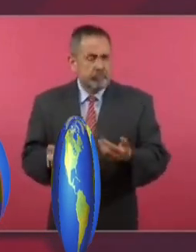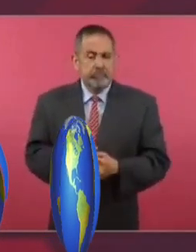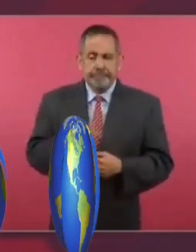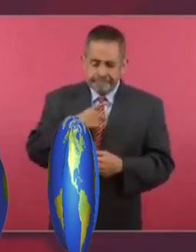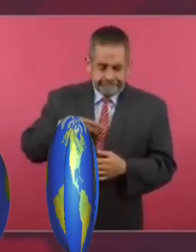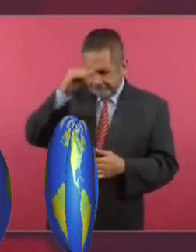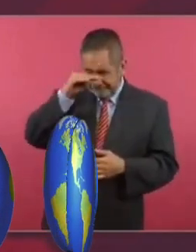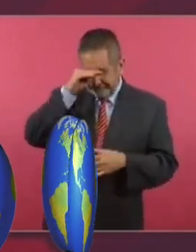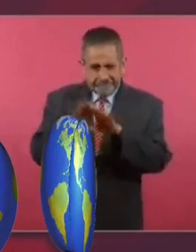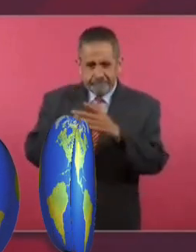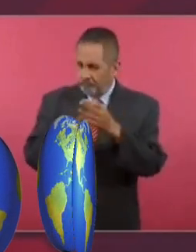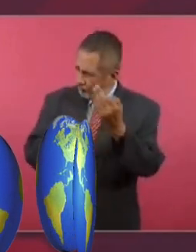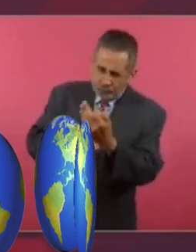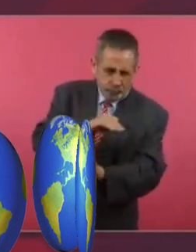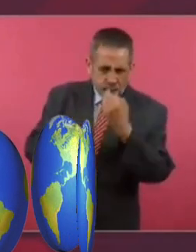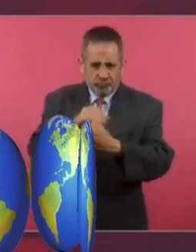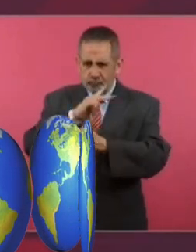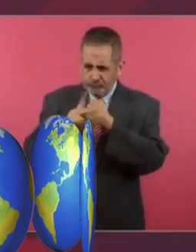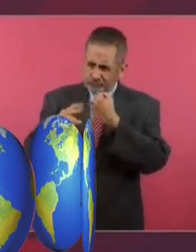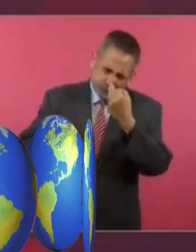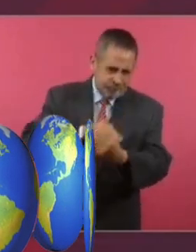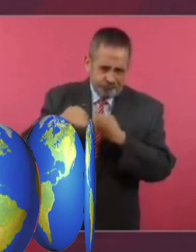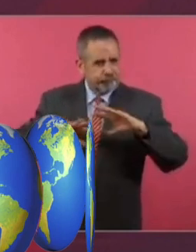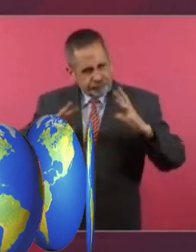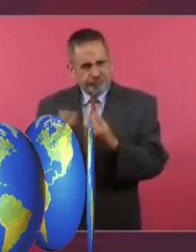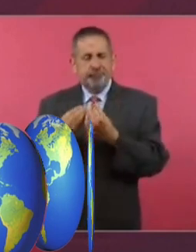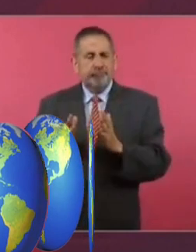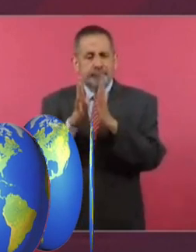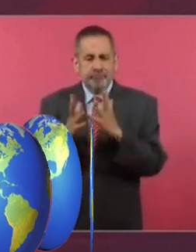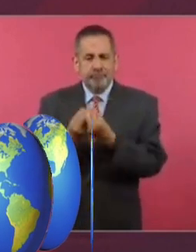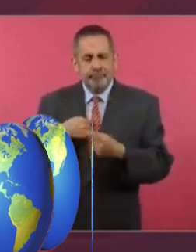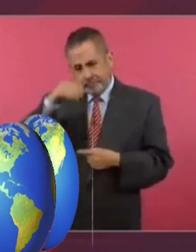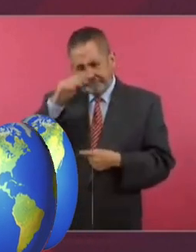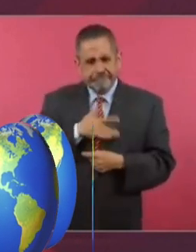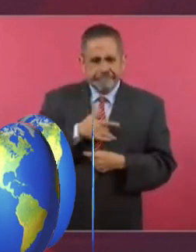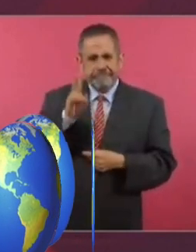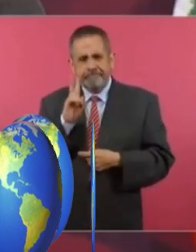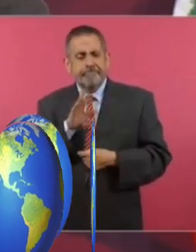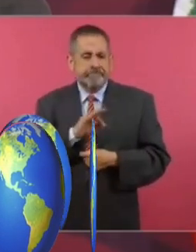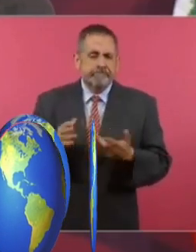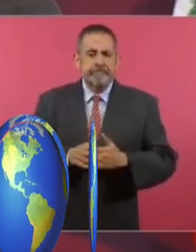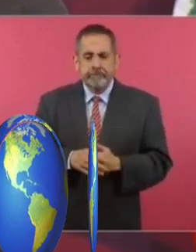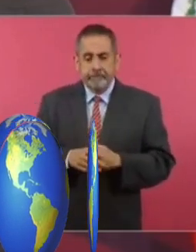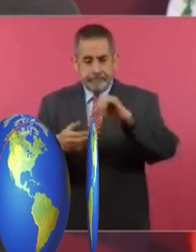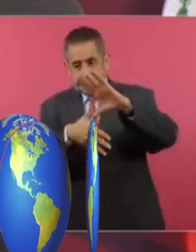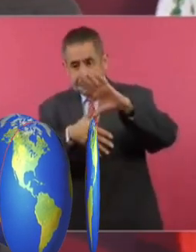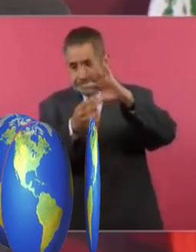Se tiene que buscar que todos los países participen, que todos participemos y nos complementamos. Se convierte